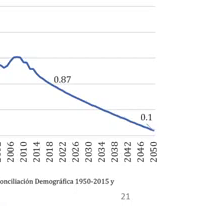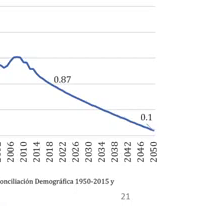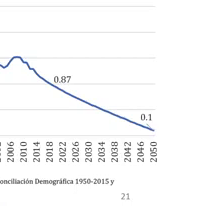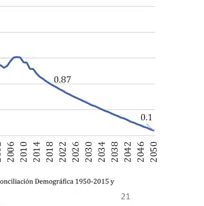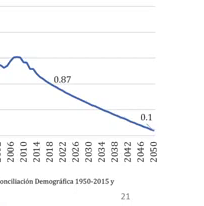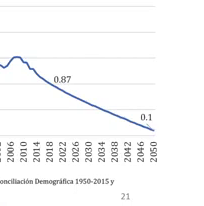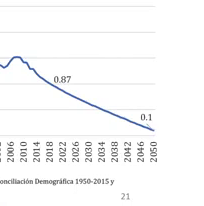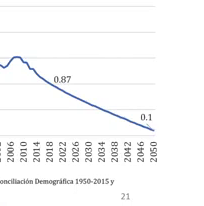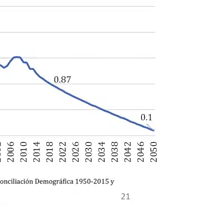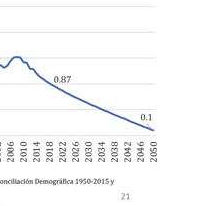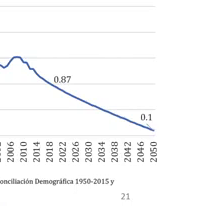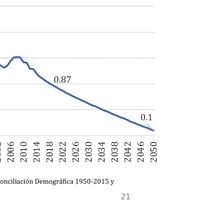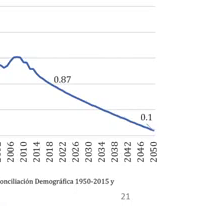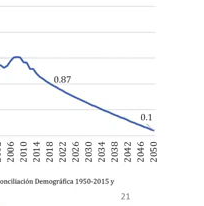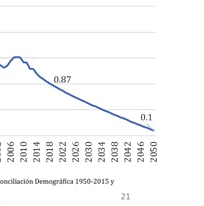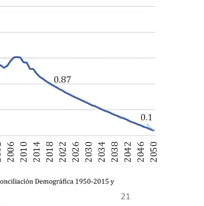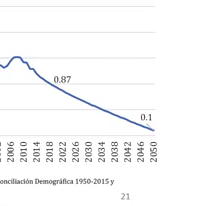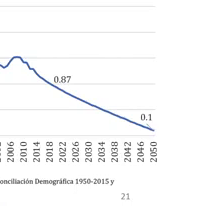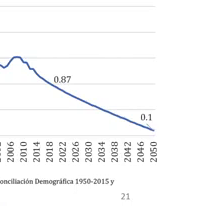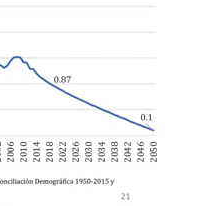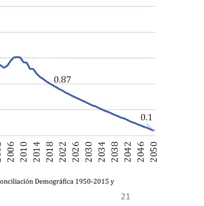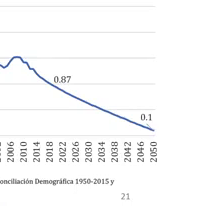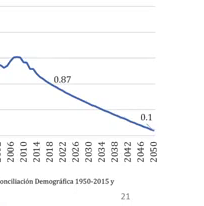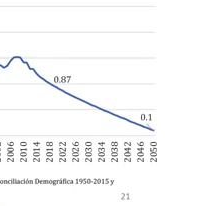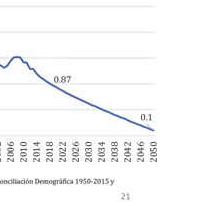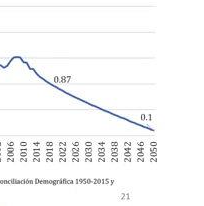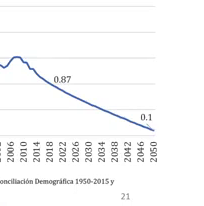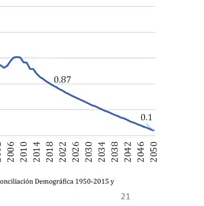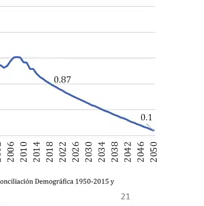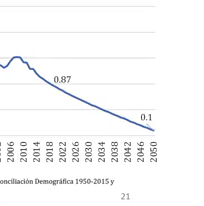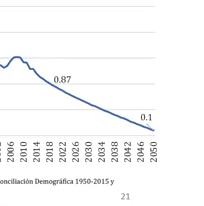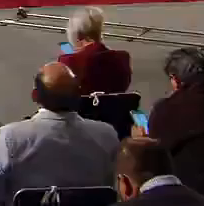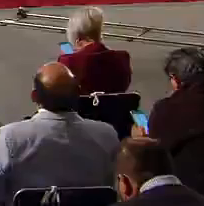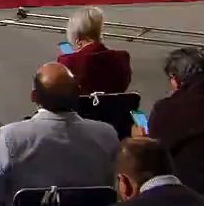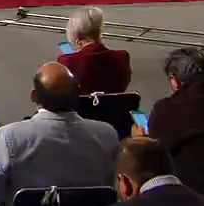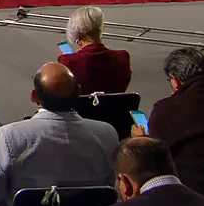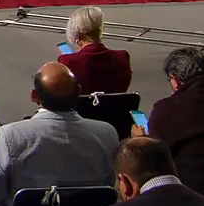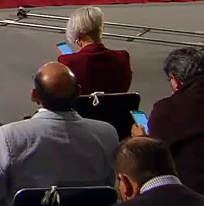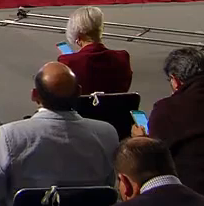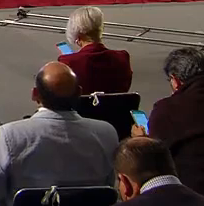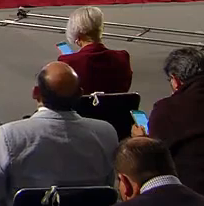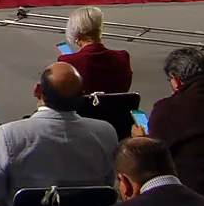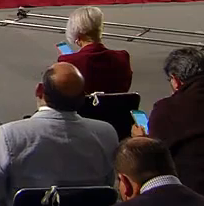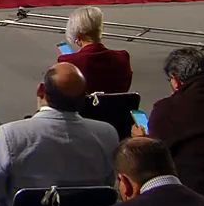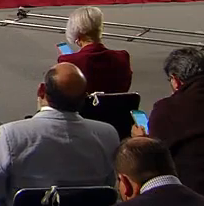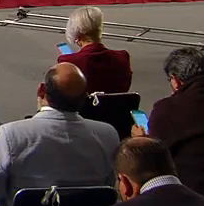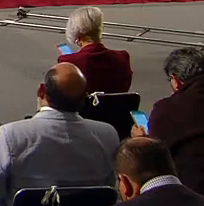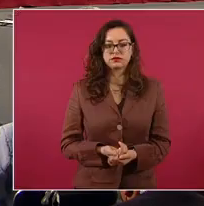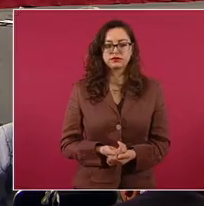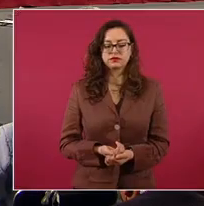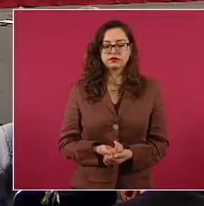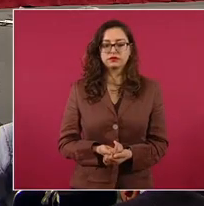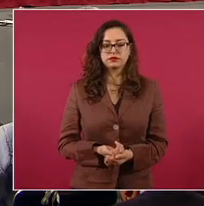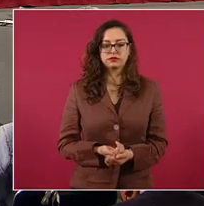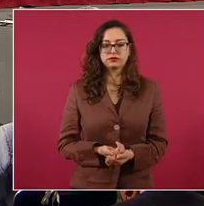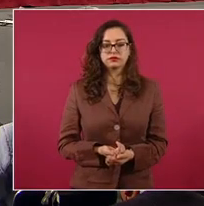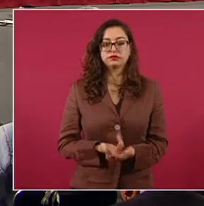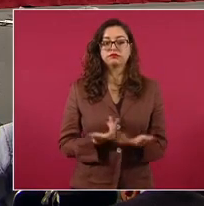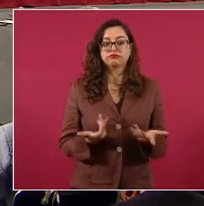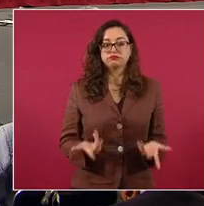el 50% de la población total. Esto cambió la pirámide demográfica del